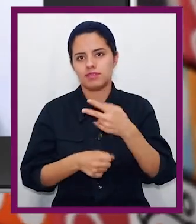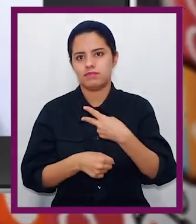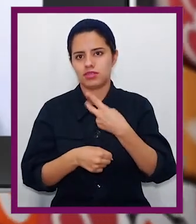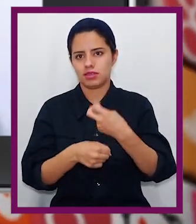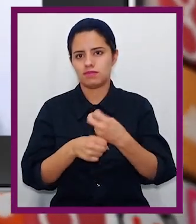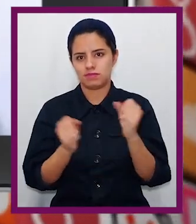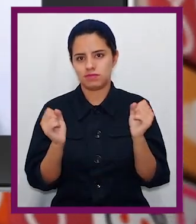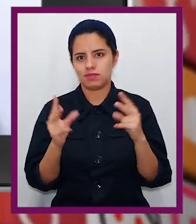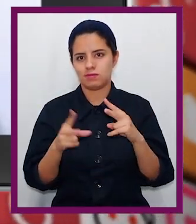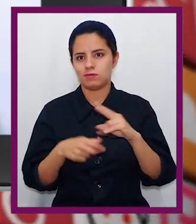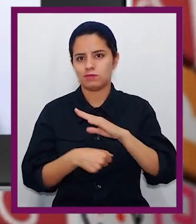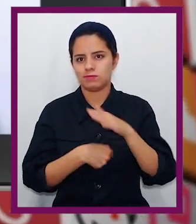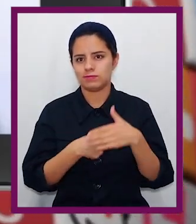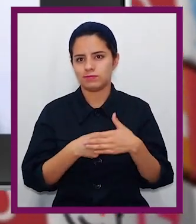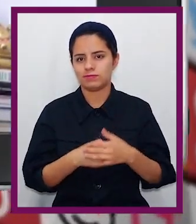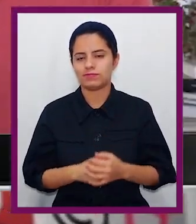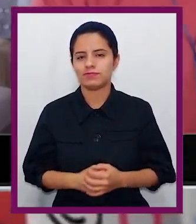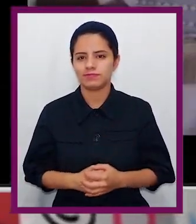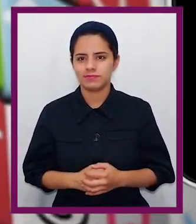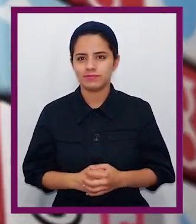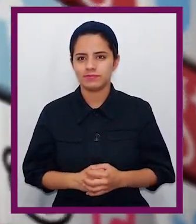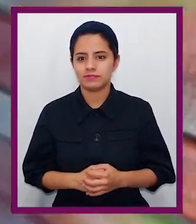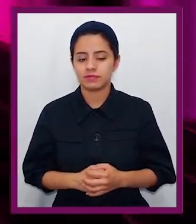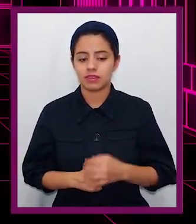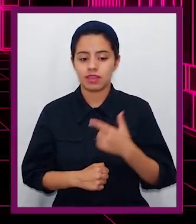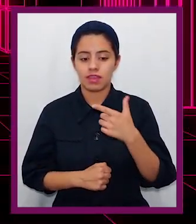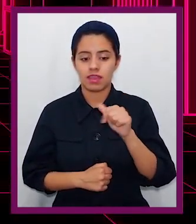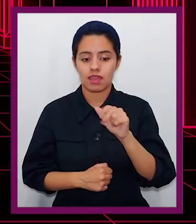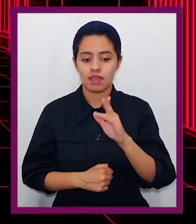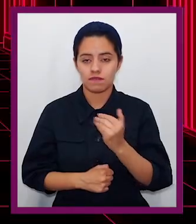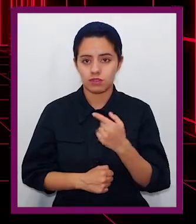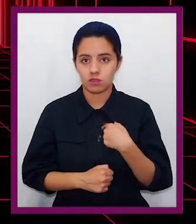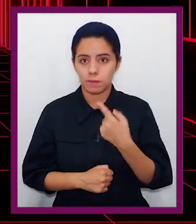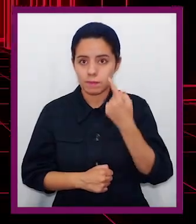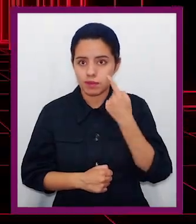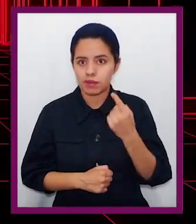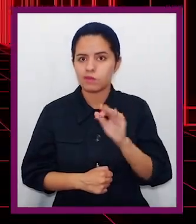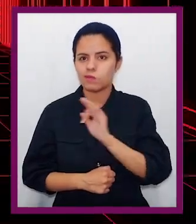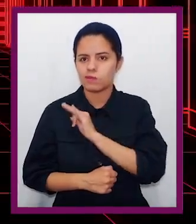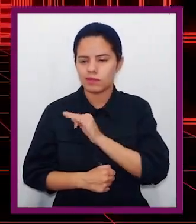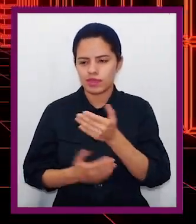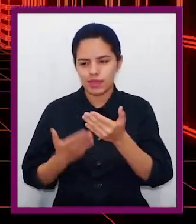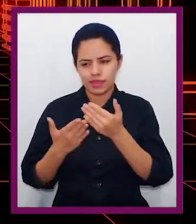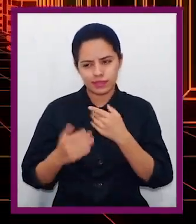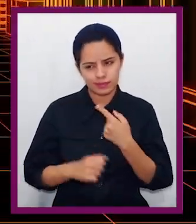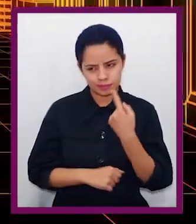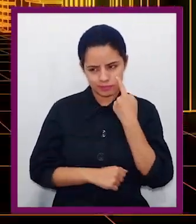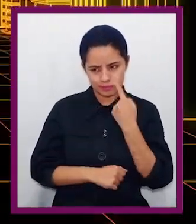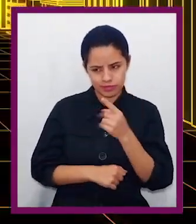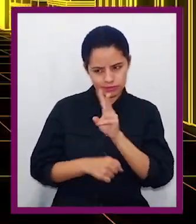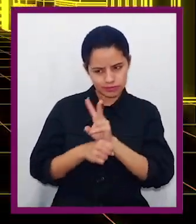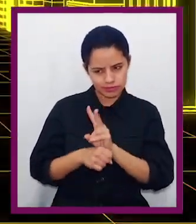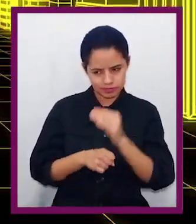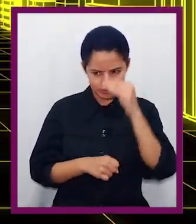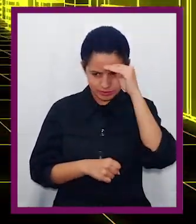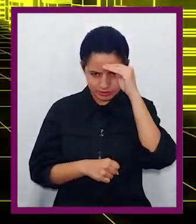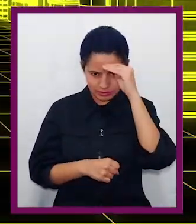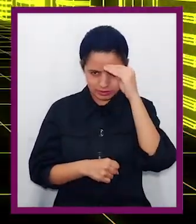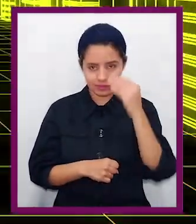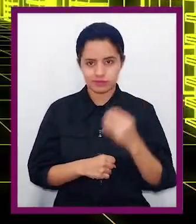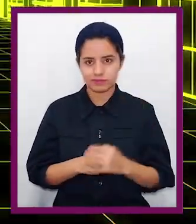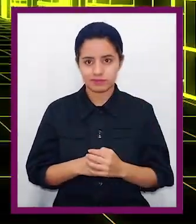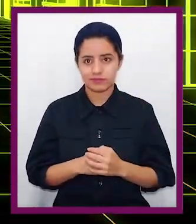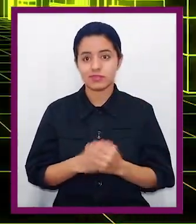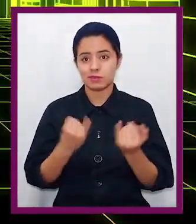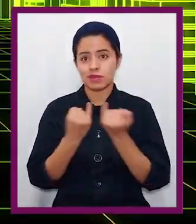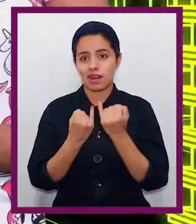por la invitación y nos vemos pronto. Gaby, por lo que veo, podemos ser más críticos y observadores, pero también hay un techo